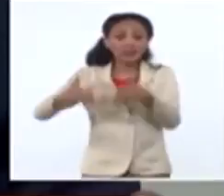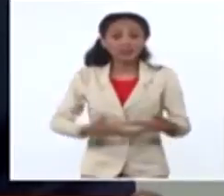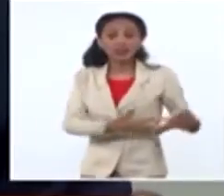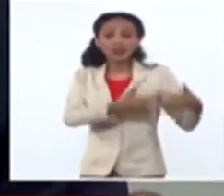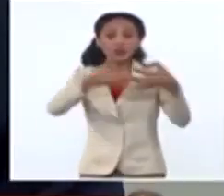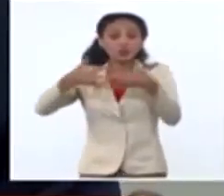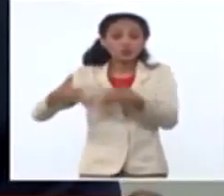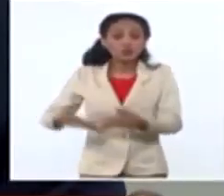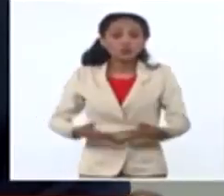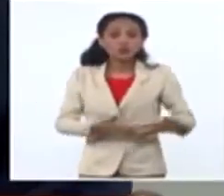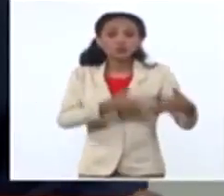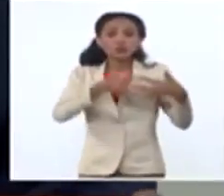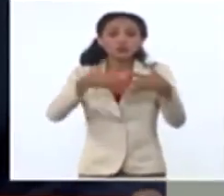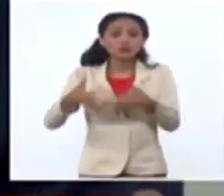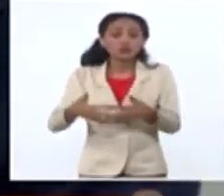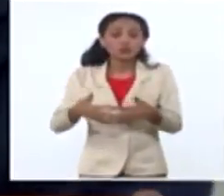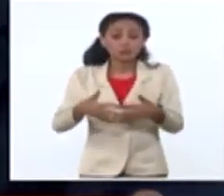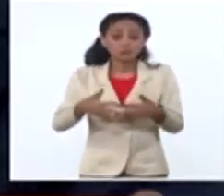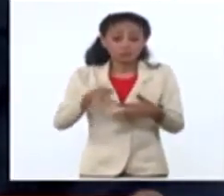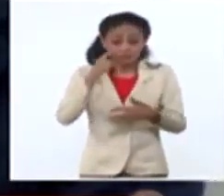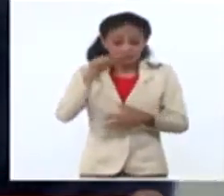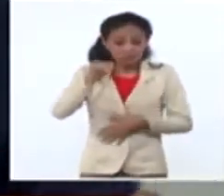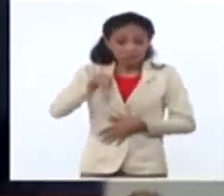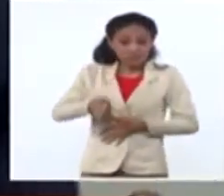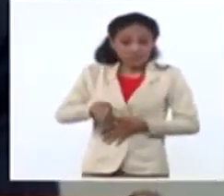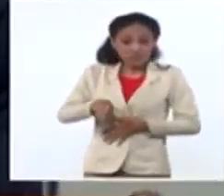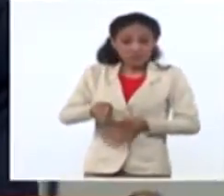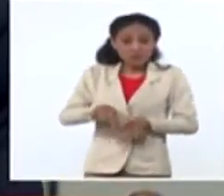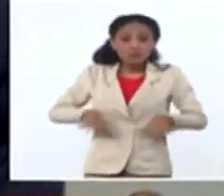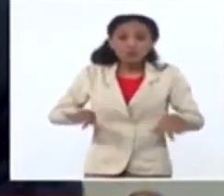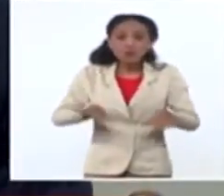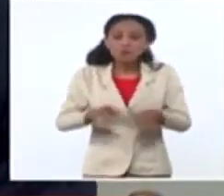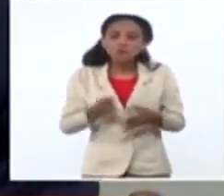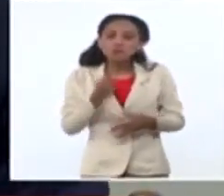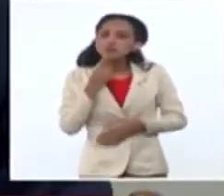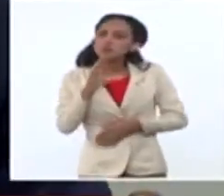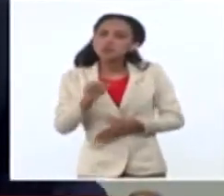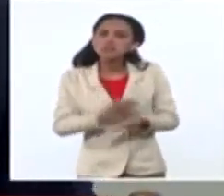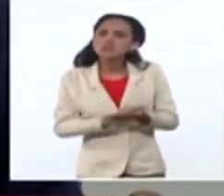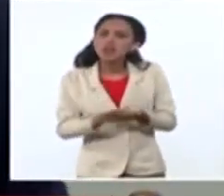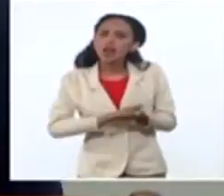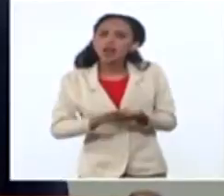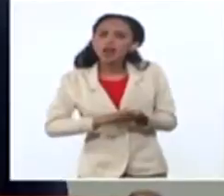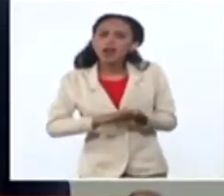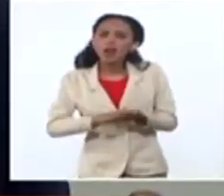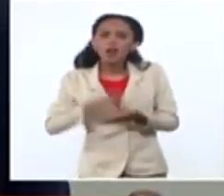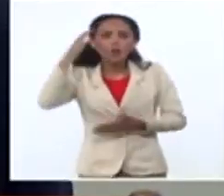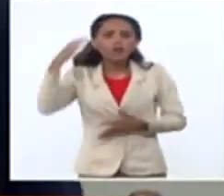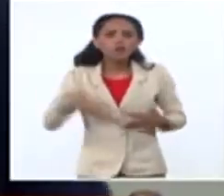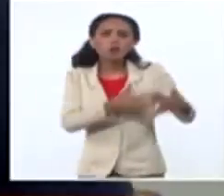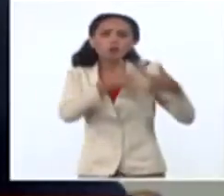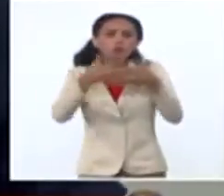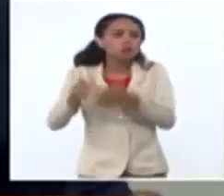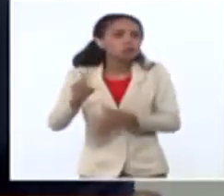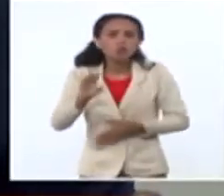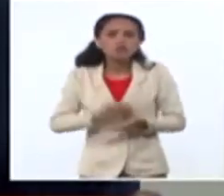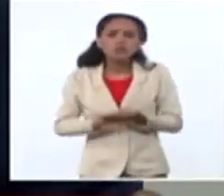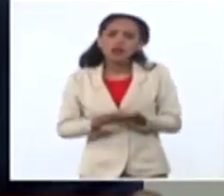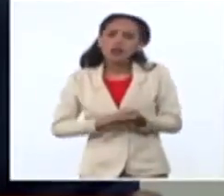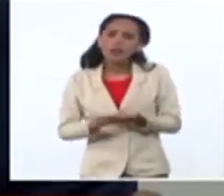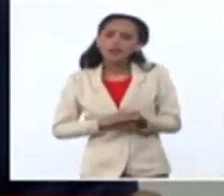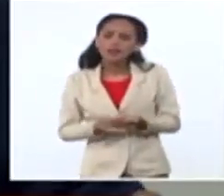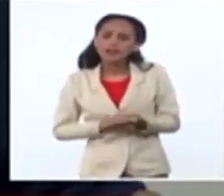no, del que el gobierno de los Estados Unidos no ha dicho una palabra públicamente de condena, ni ha